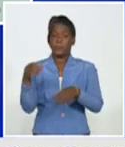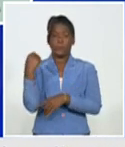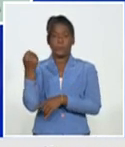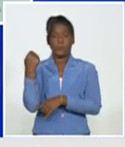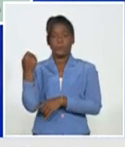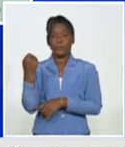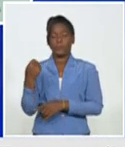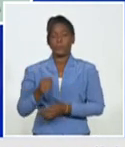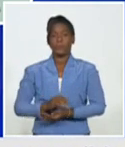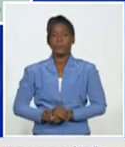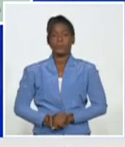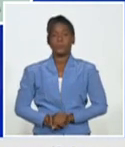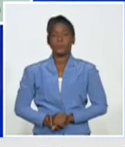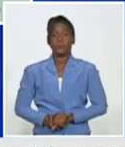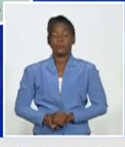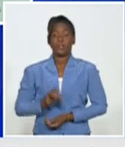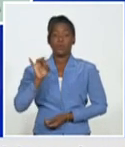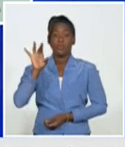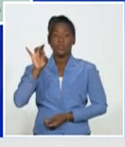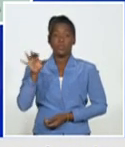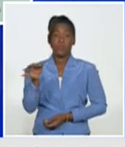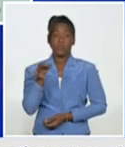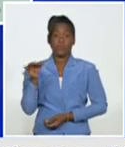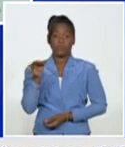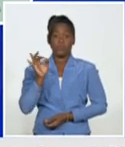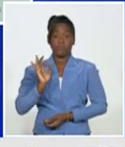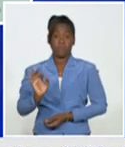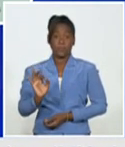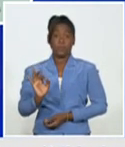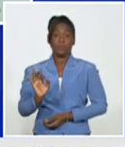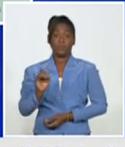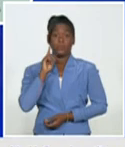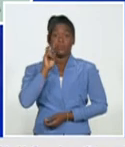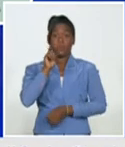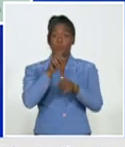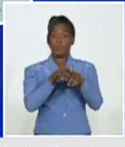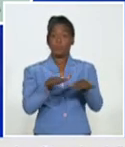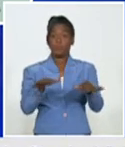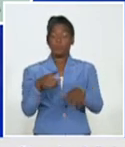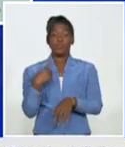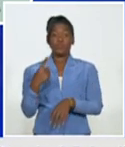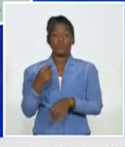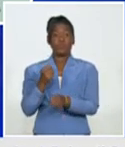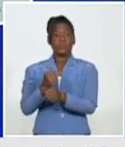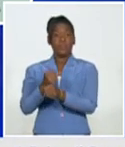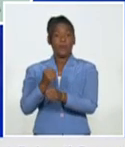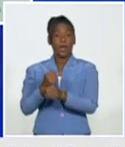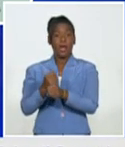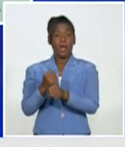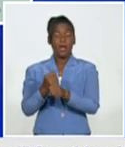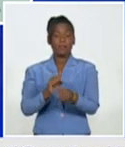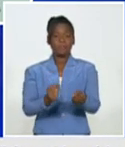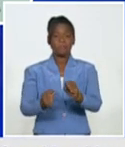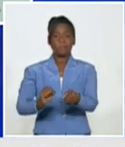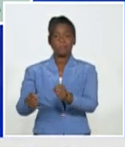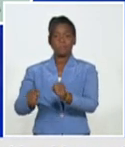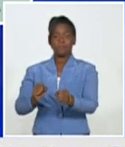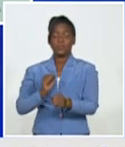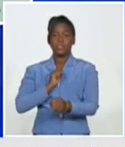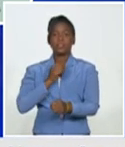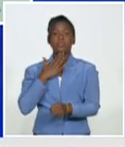en sus 15 municipios. Se trabaja duro en La Habana, pero todavía la transmisión,